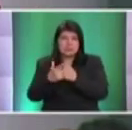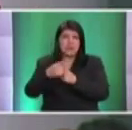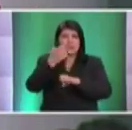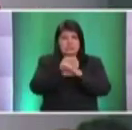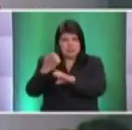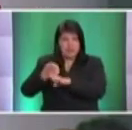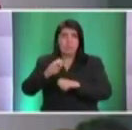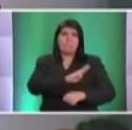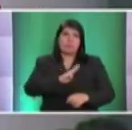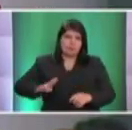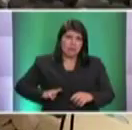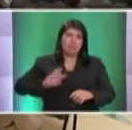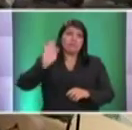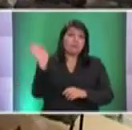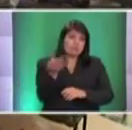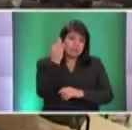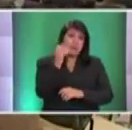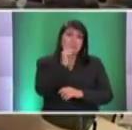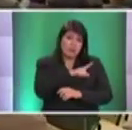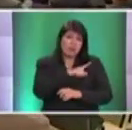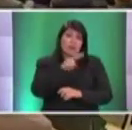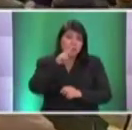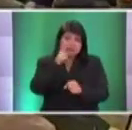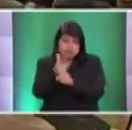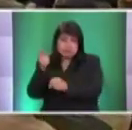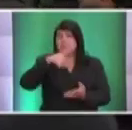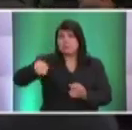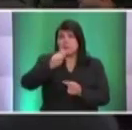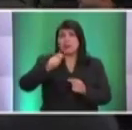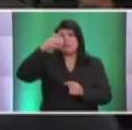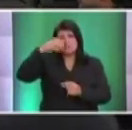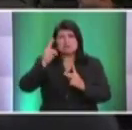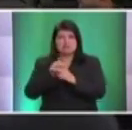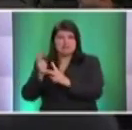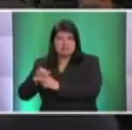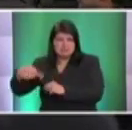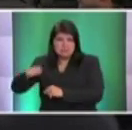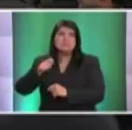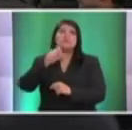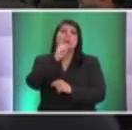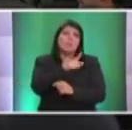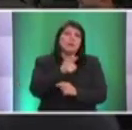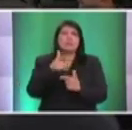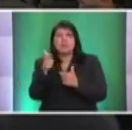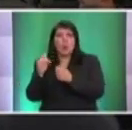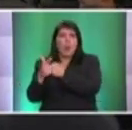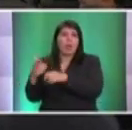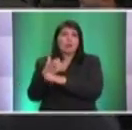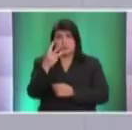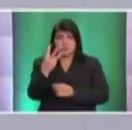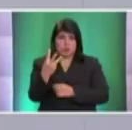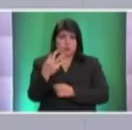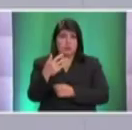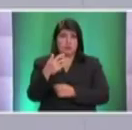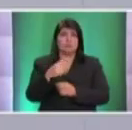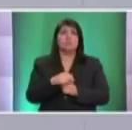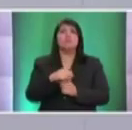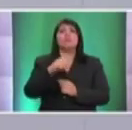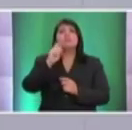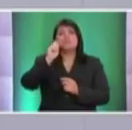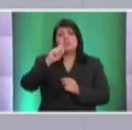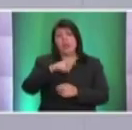de la Secretaría de Cultura. También anunció que se emitirán bonos educativos en la Bolsa Mexicana de Valores, así